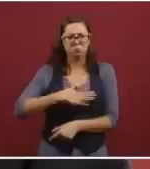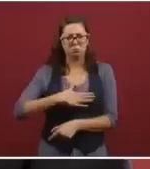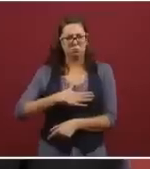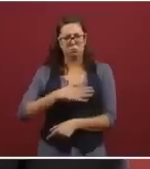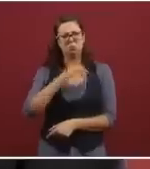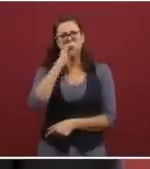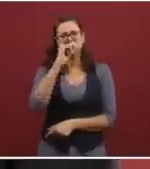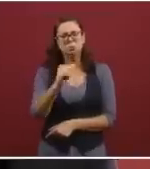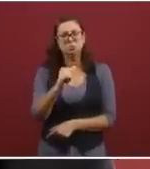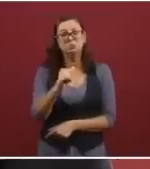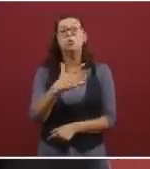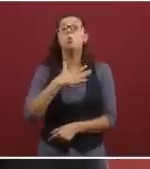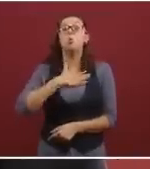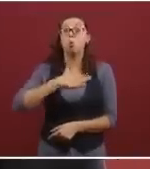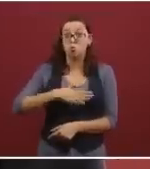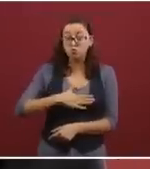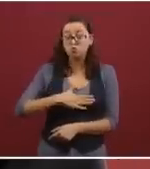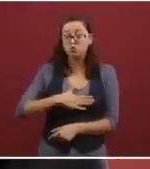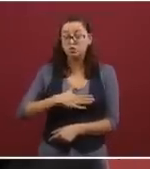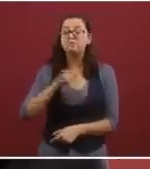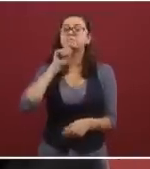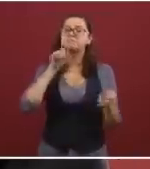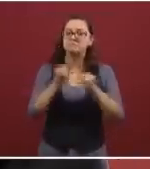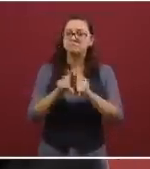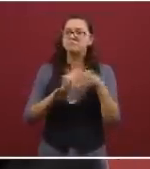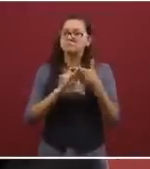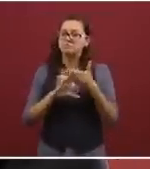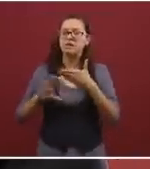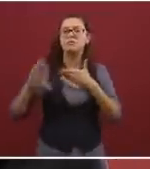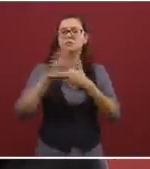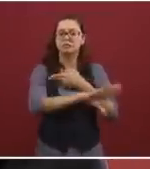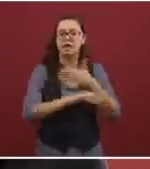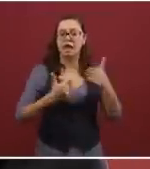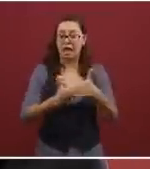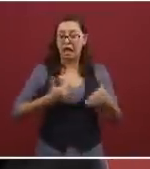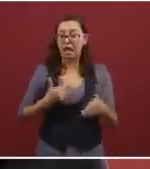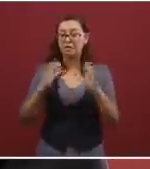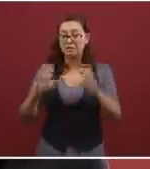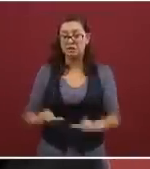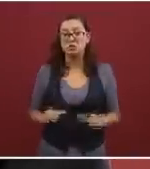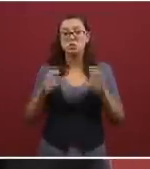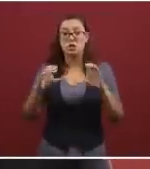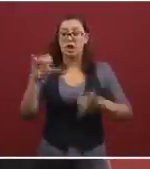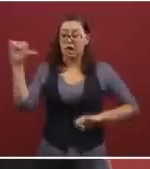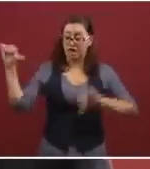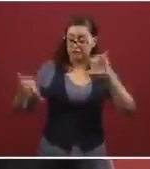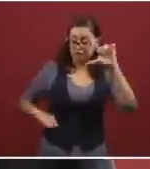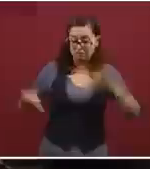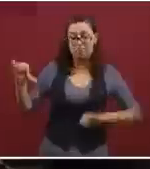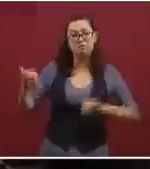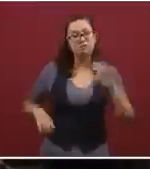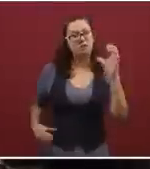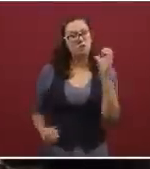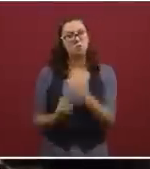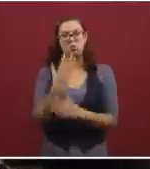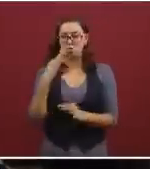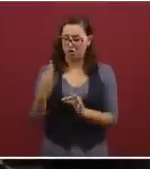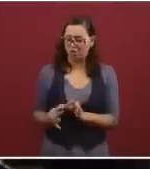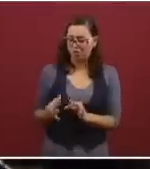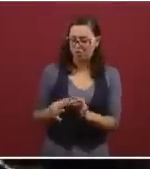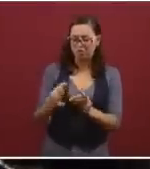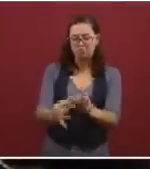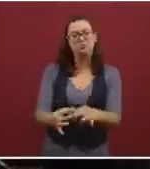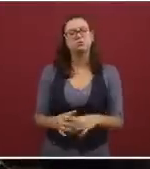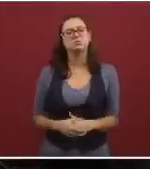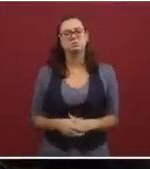tener comportamientos nuevos. Esa es la obligación del gobierno. Sí, todo lo